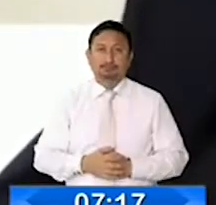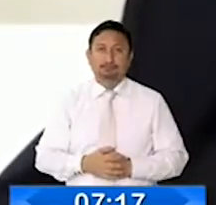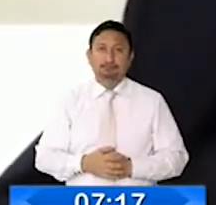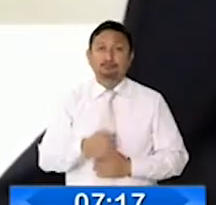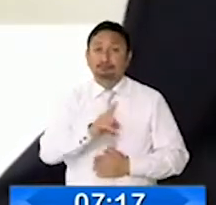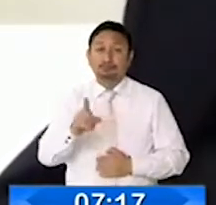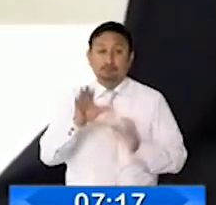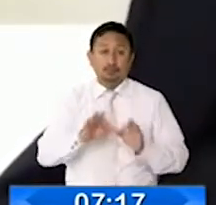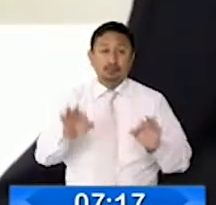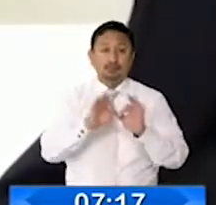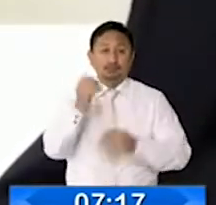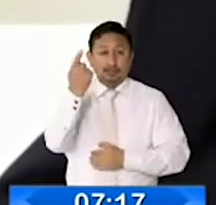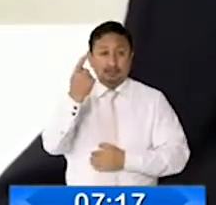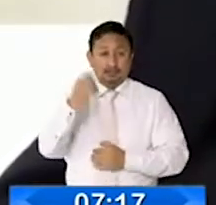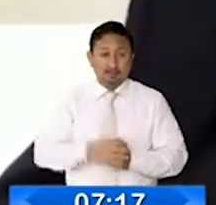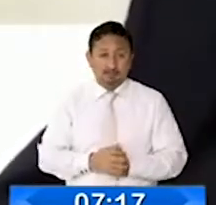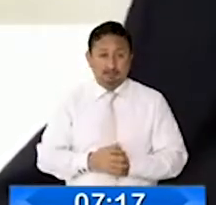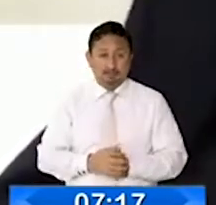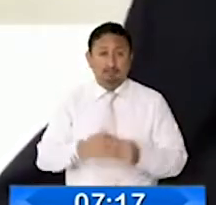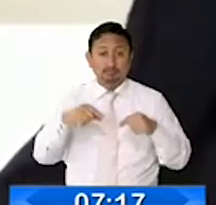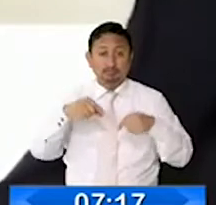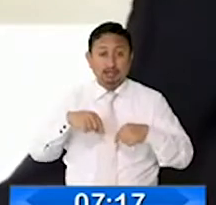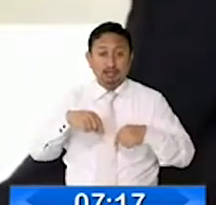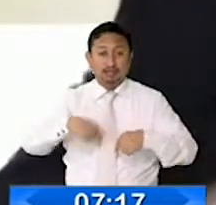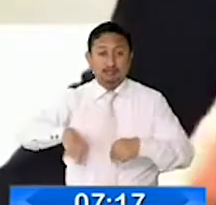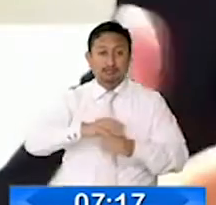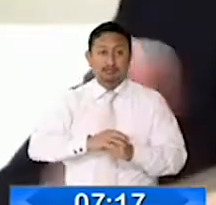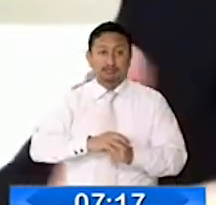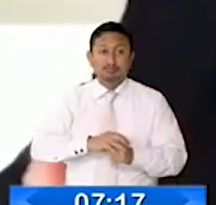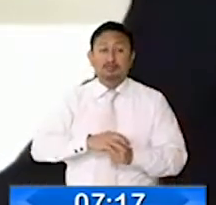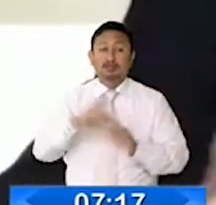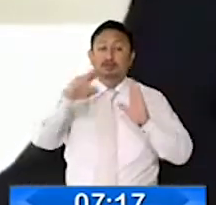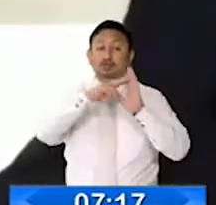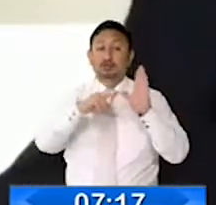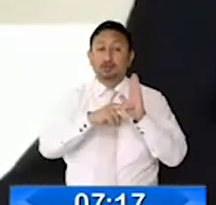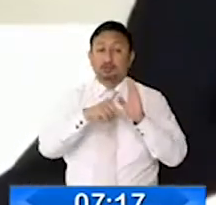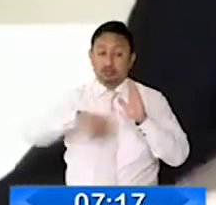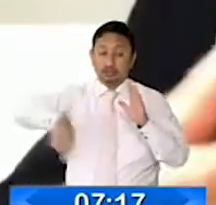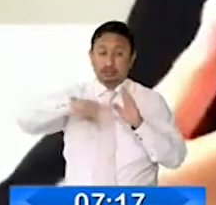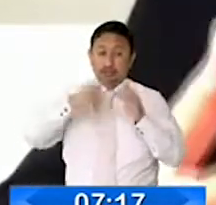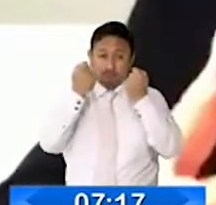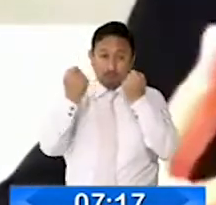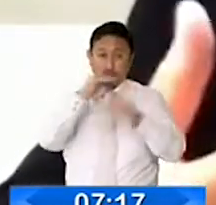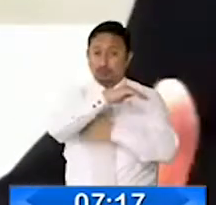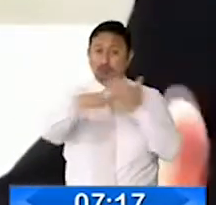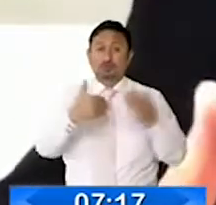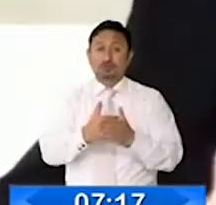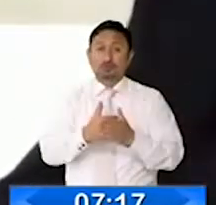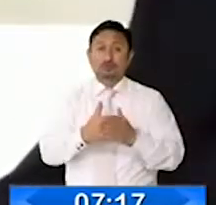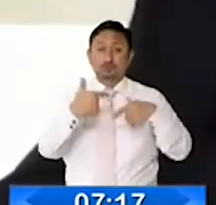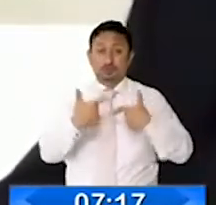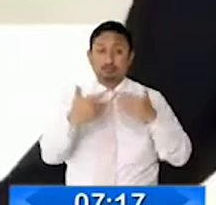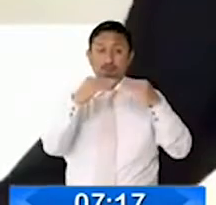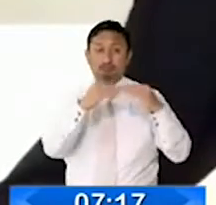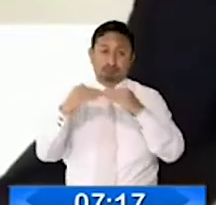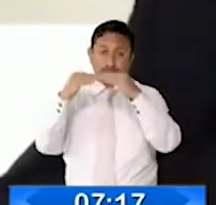que entender es de que vivimos en un Estado de derecho, es decir, regido por normas jurídicas. Sin duda. Y un Estado